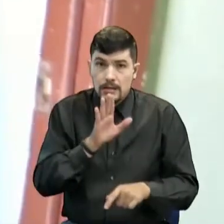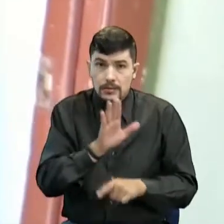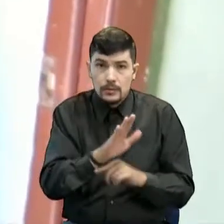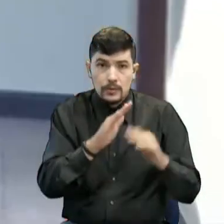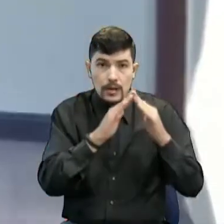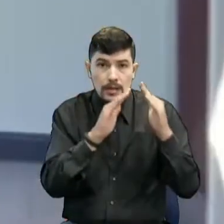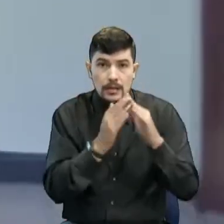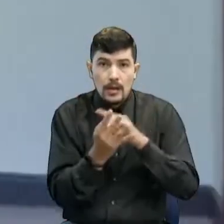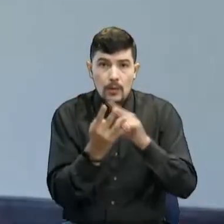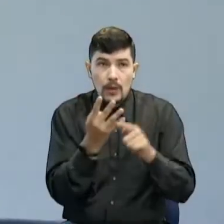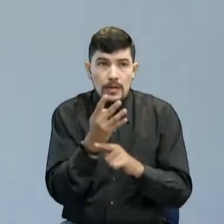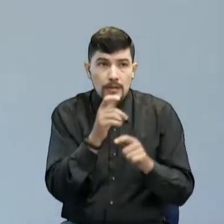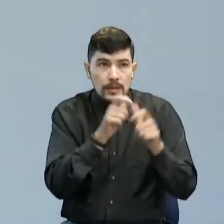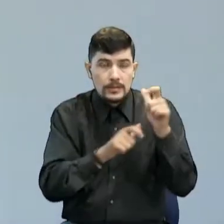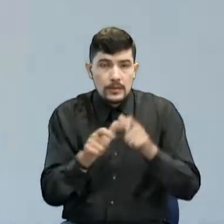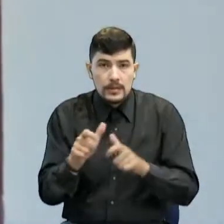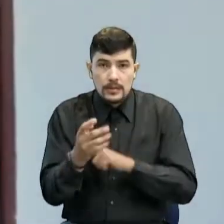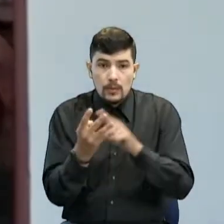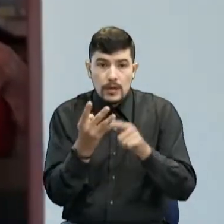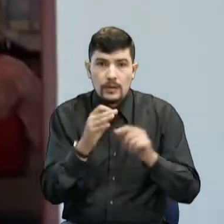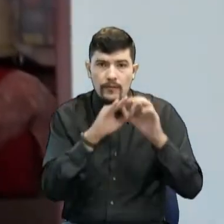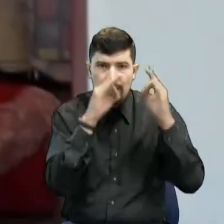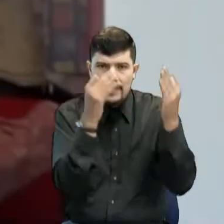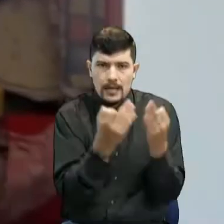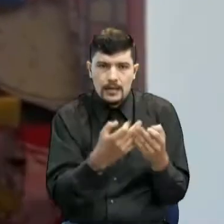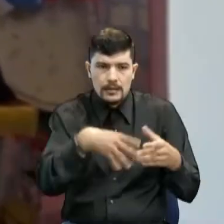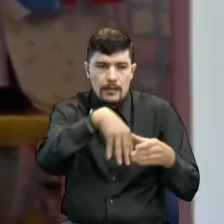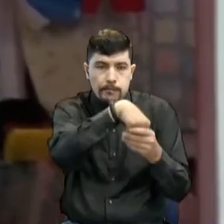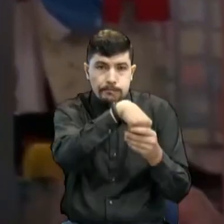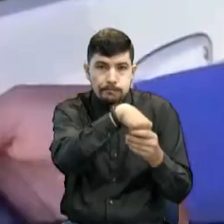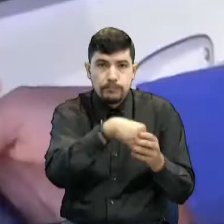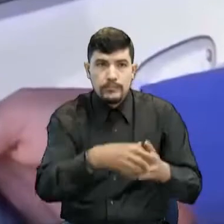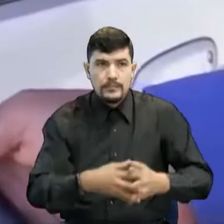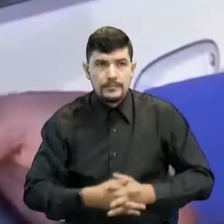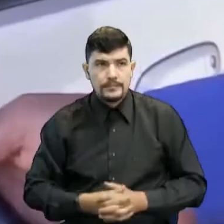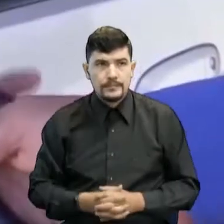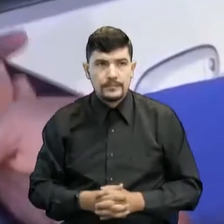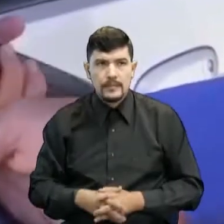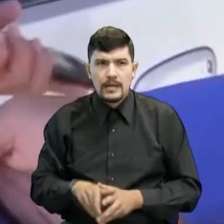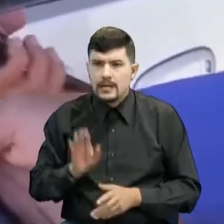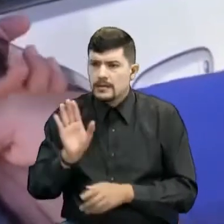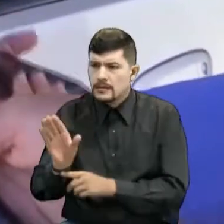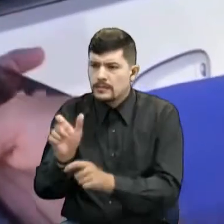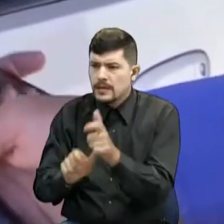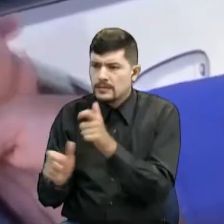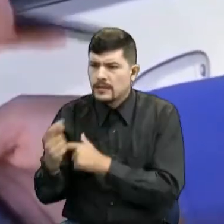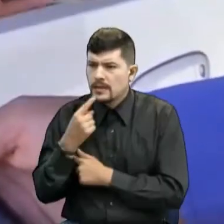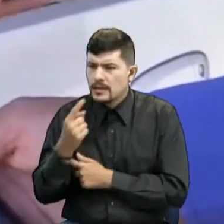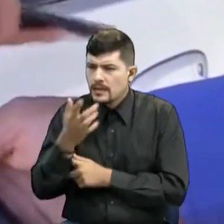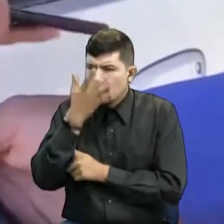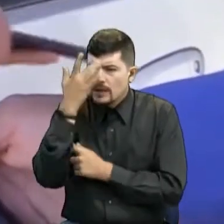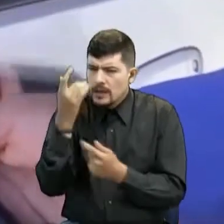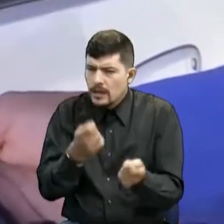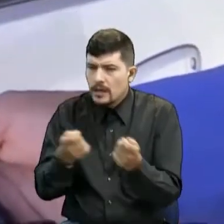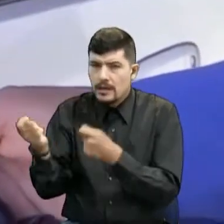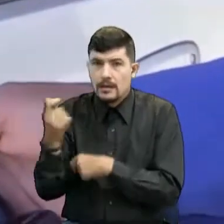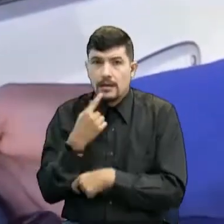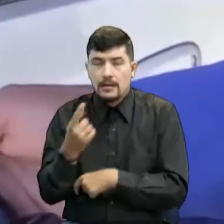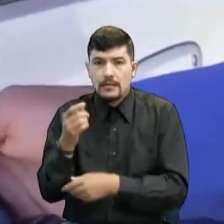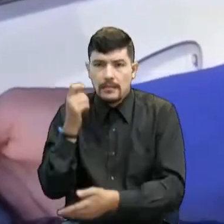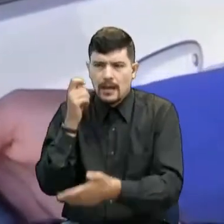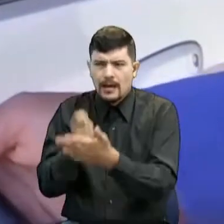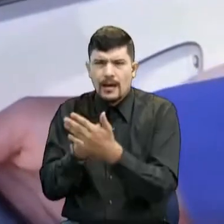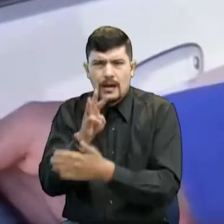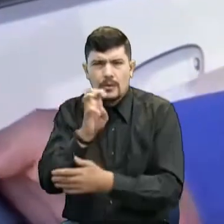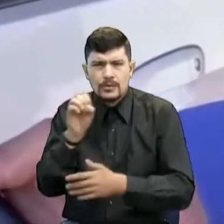entre ellos adultos mayores y menores de edad y esta gente dice que no tienen por qué venir a llevarle que den 800 mil pesos